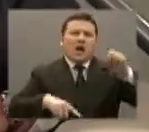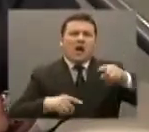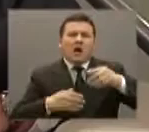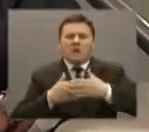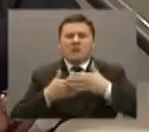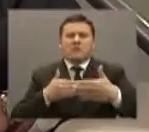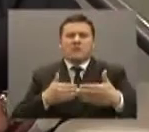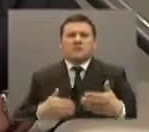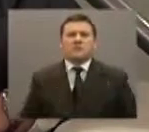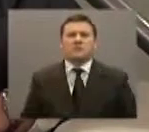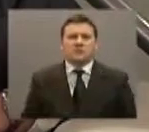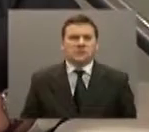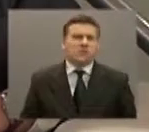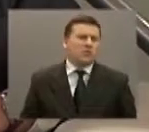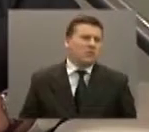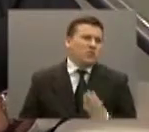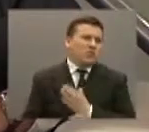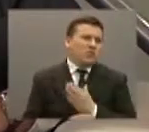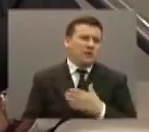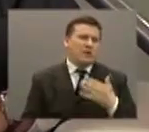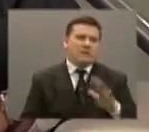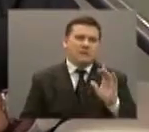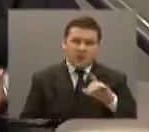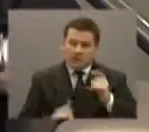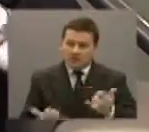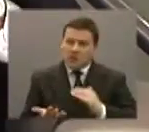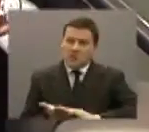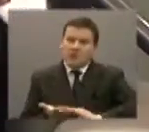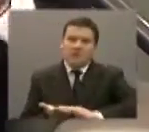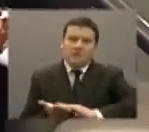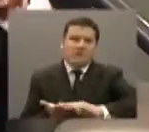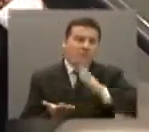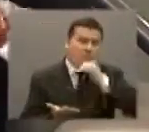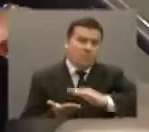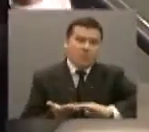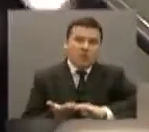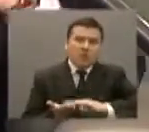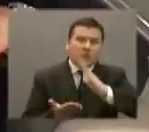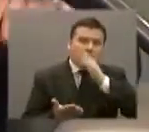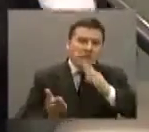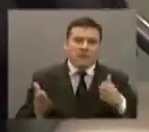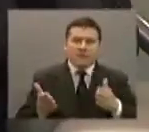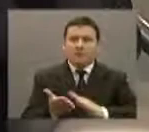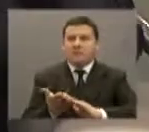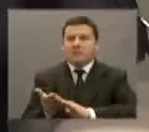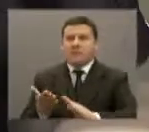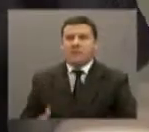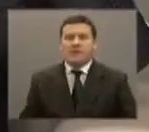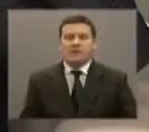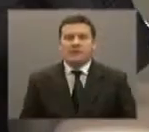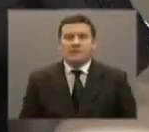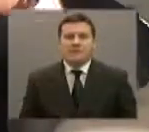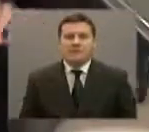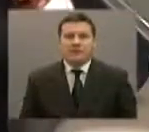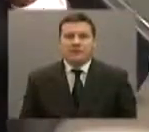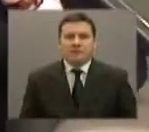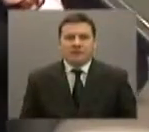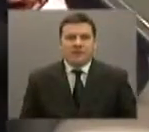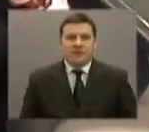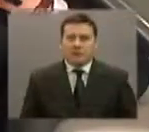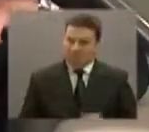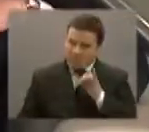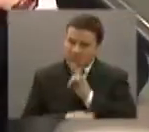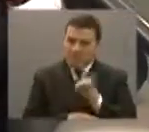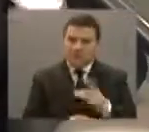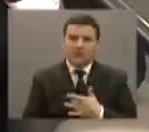apartadas ese es un problema que es que hay que solucionar pero que no se soluciona por las vías coercitivas que tiene la